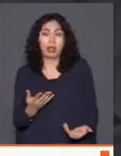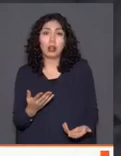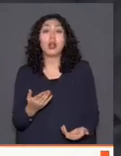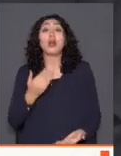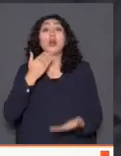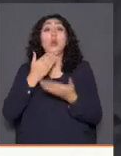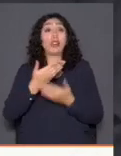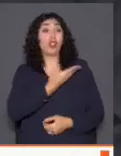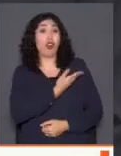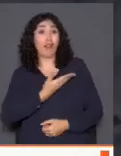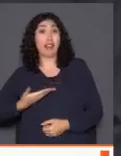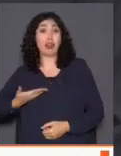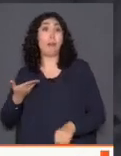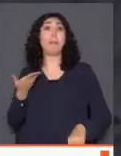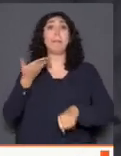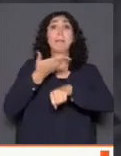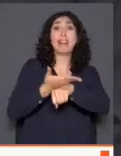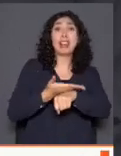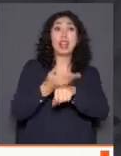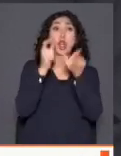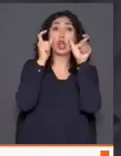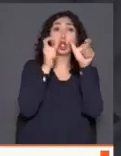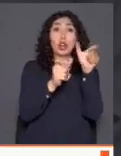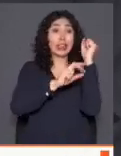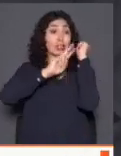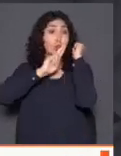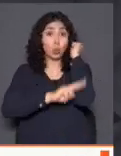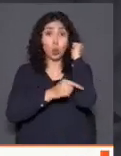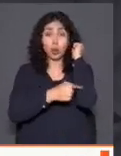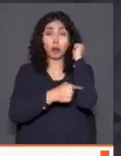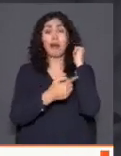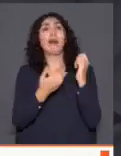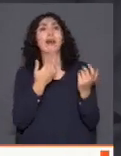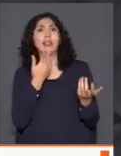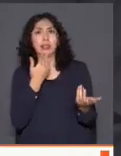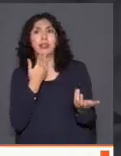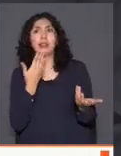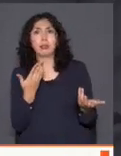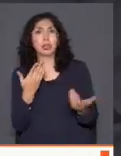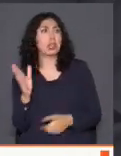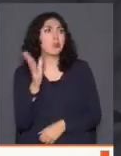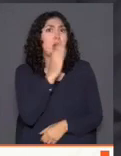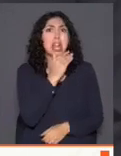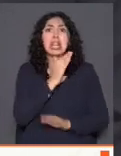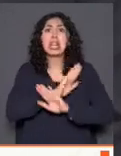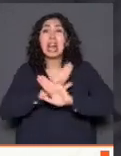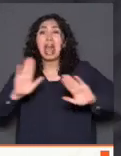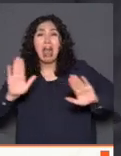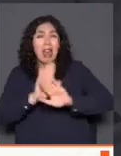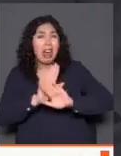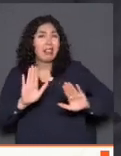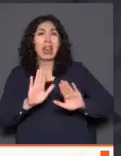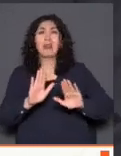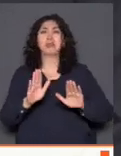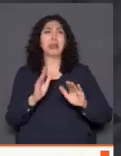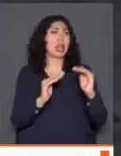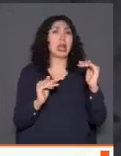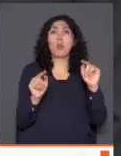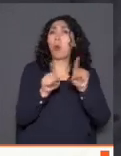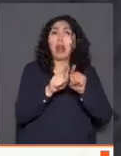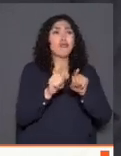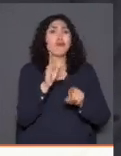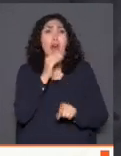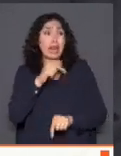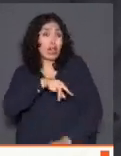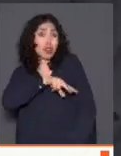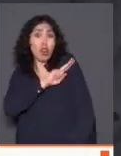estado de excepción para la zona sur, si es que no ha traído un estado de excepción o alguna medida de igual connotación, nosotros